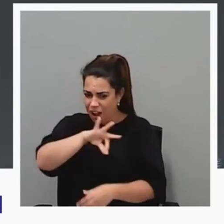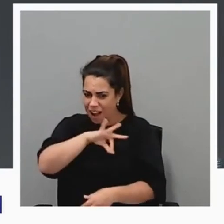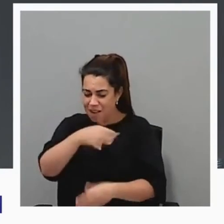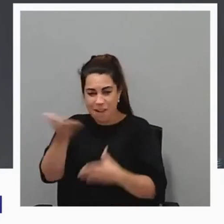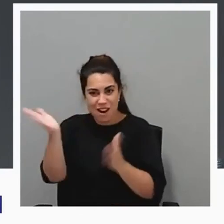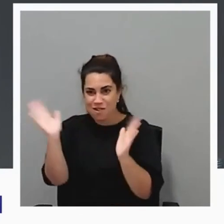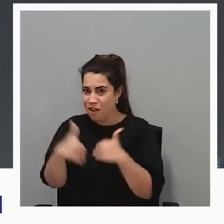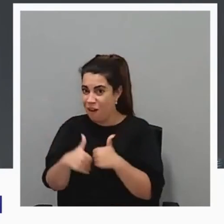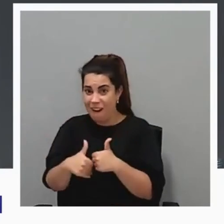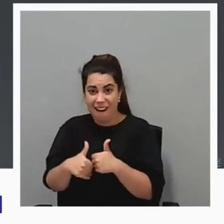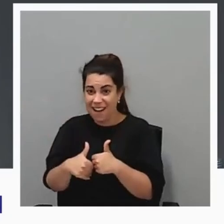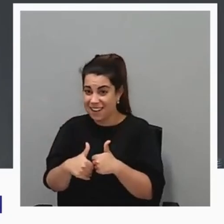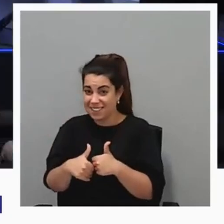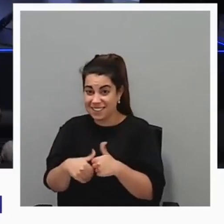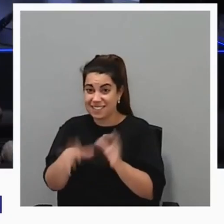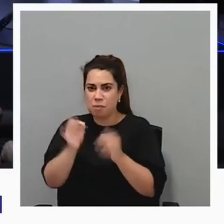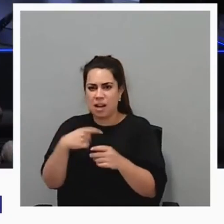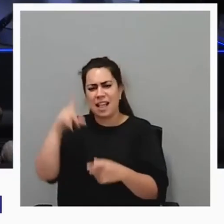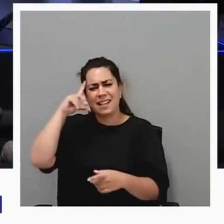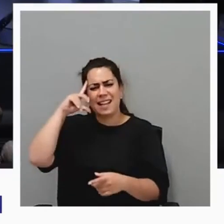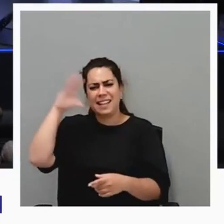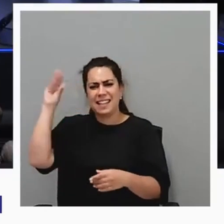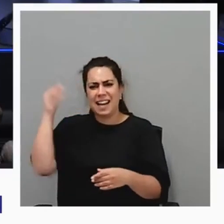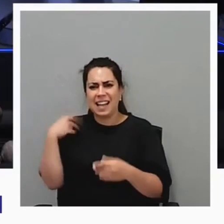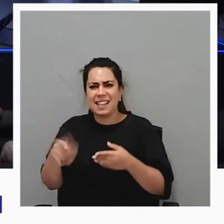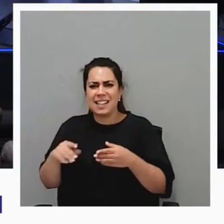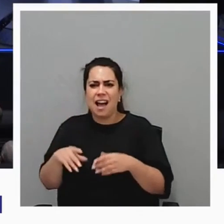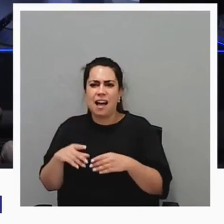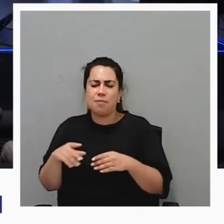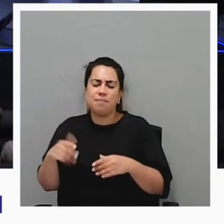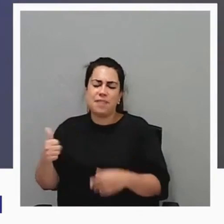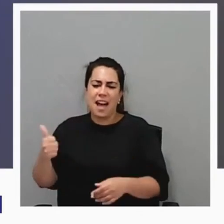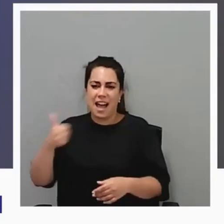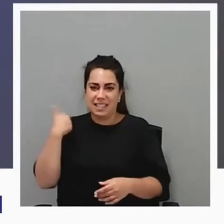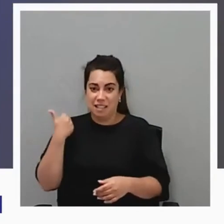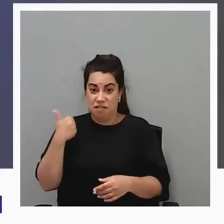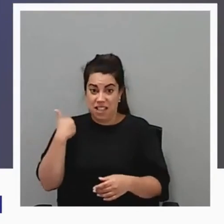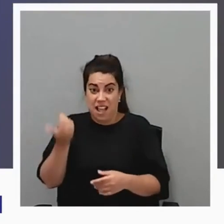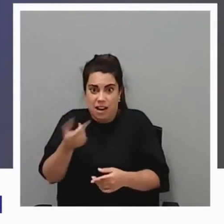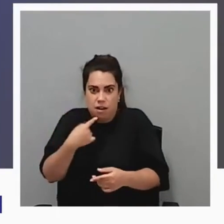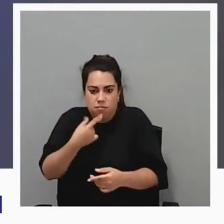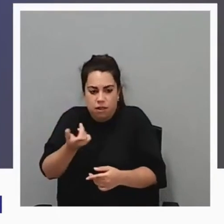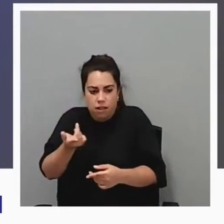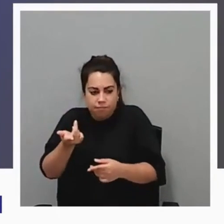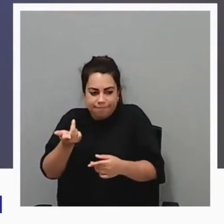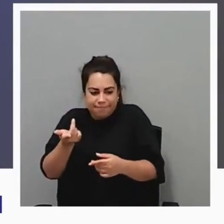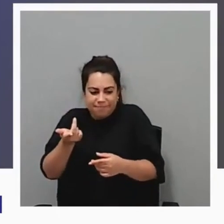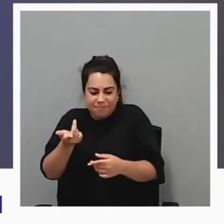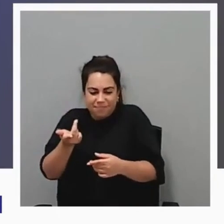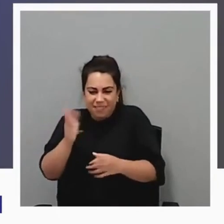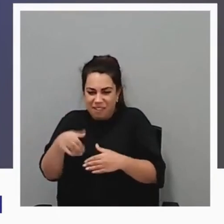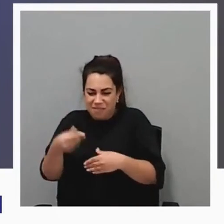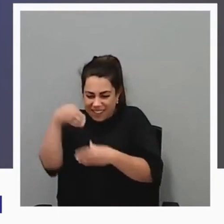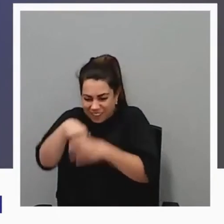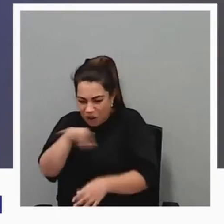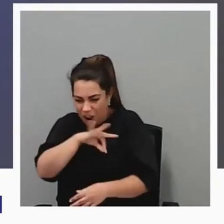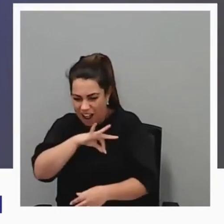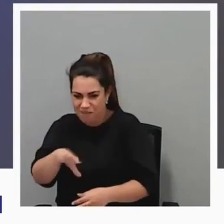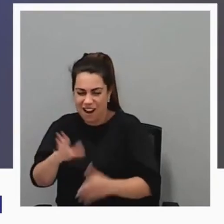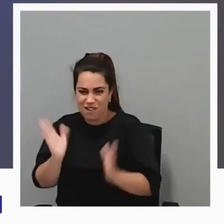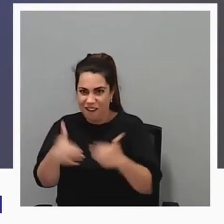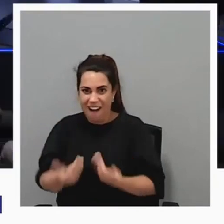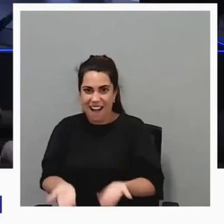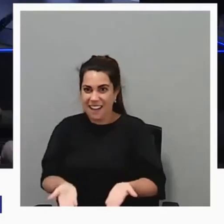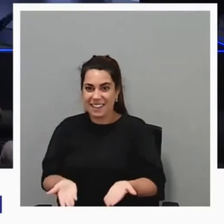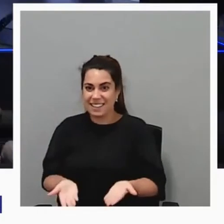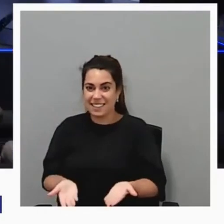artificial nos digan que alma no va a tener nunca. Luego es cuestión de personas, el mojarse. Innovación